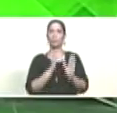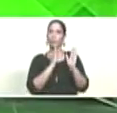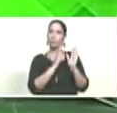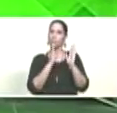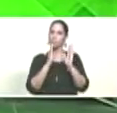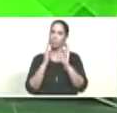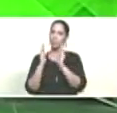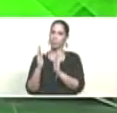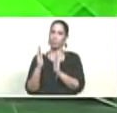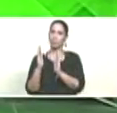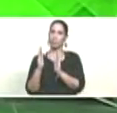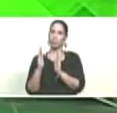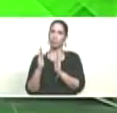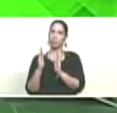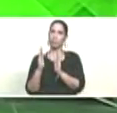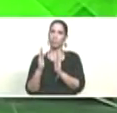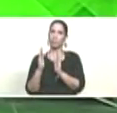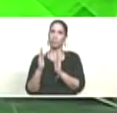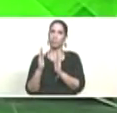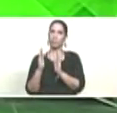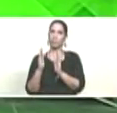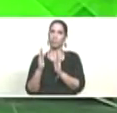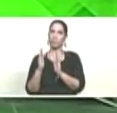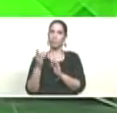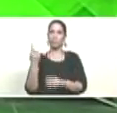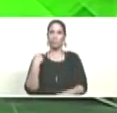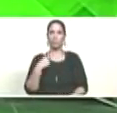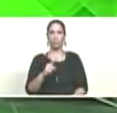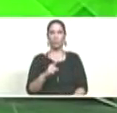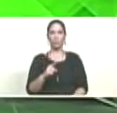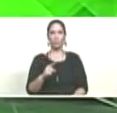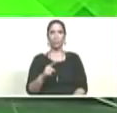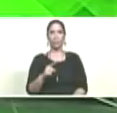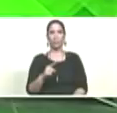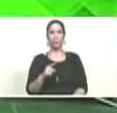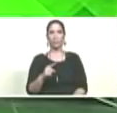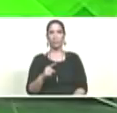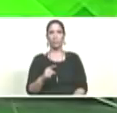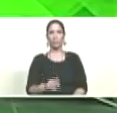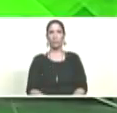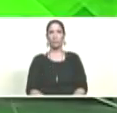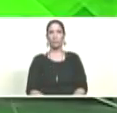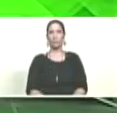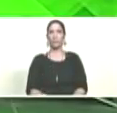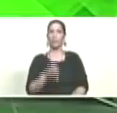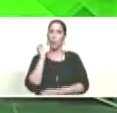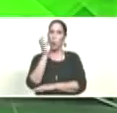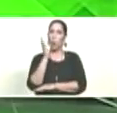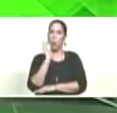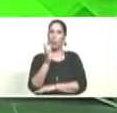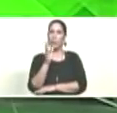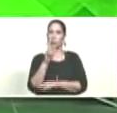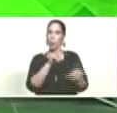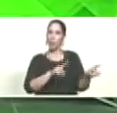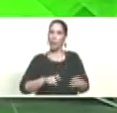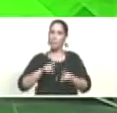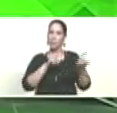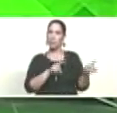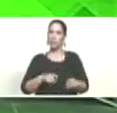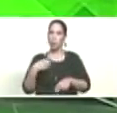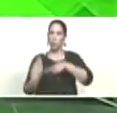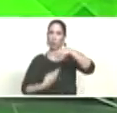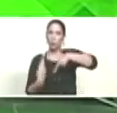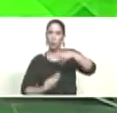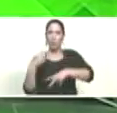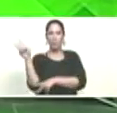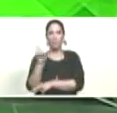organizador de lo que tiene que ser el Congreso Campesino Revolucionario de Venezuela, un